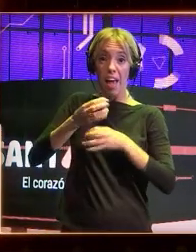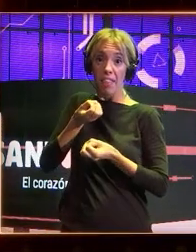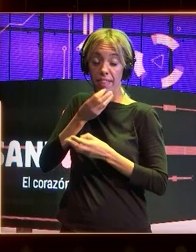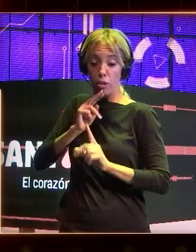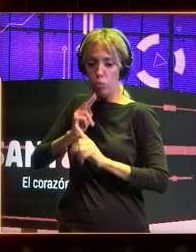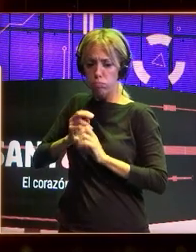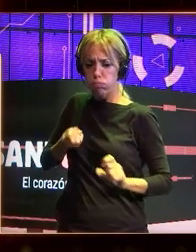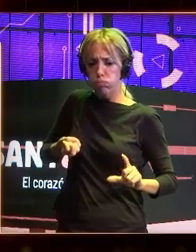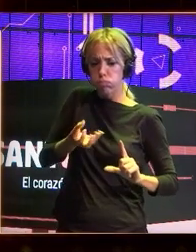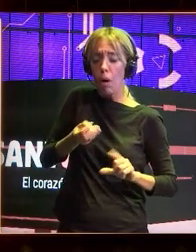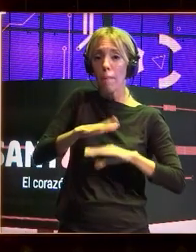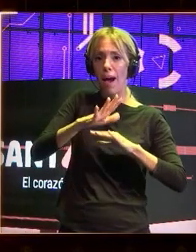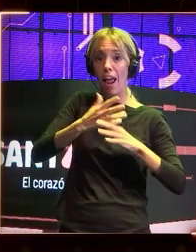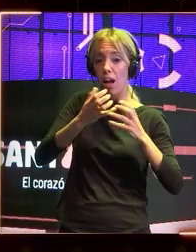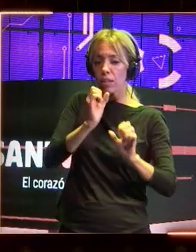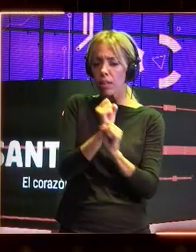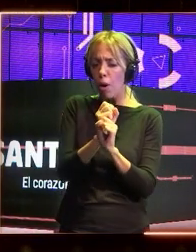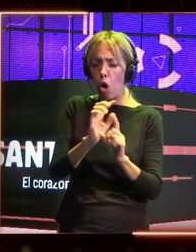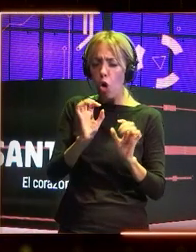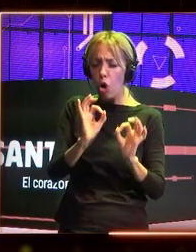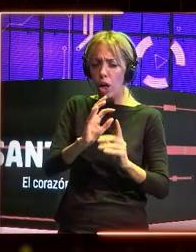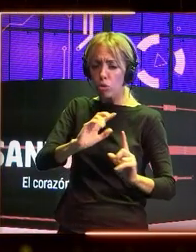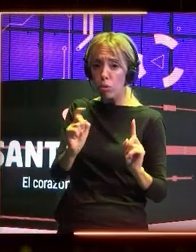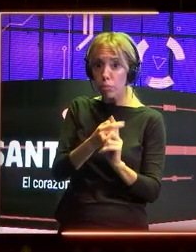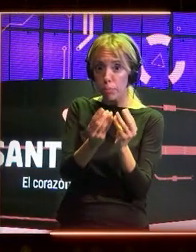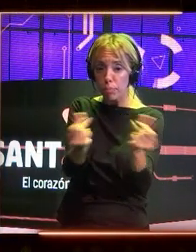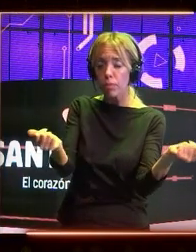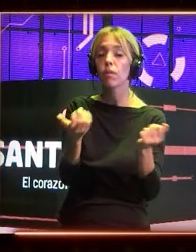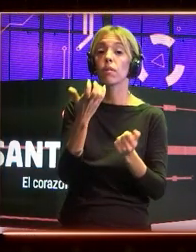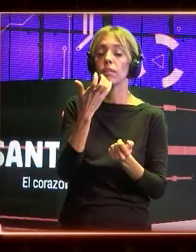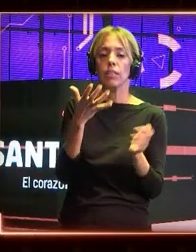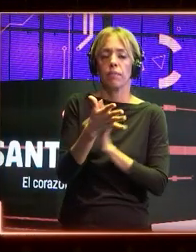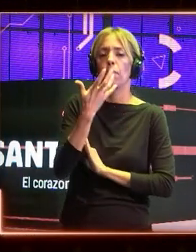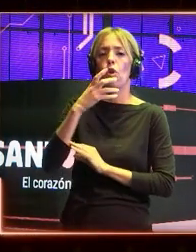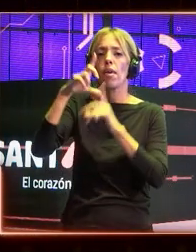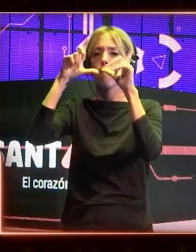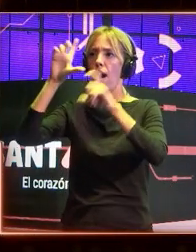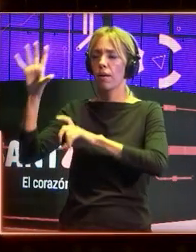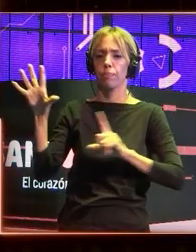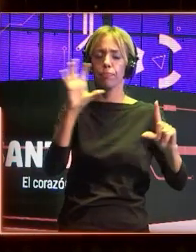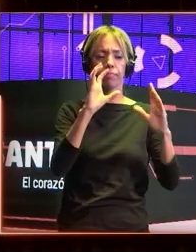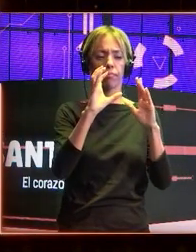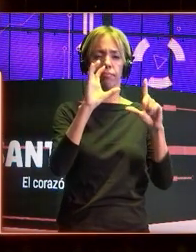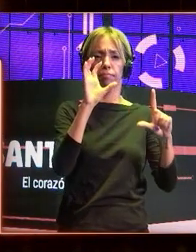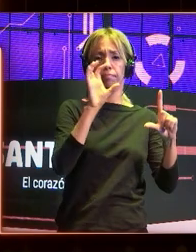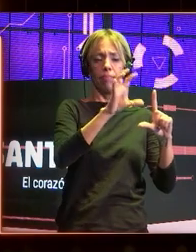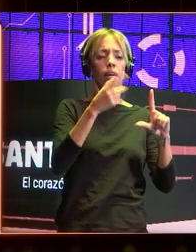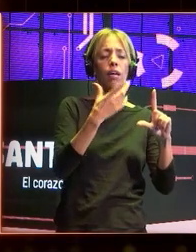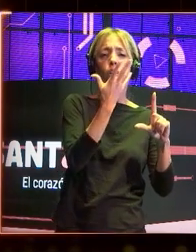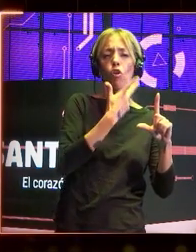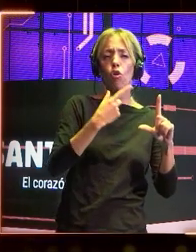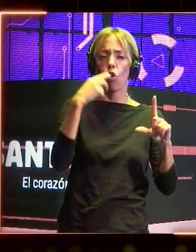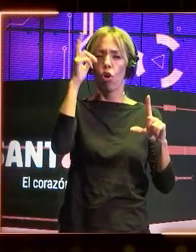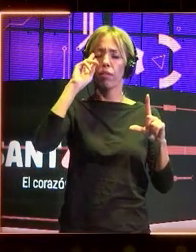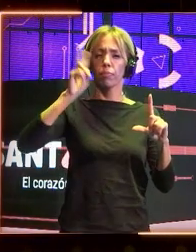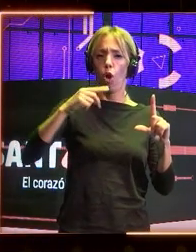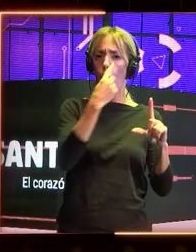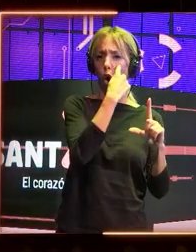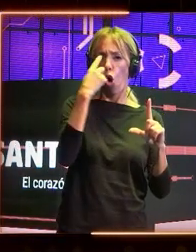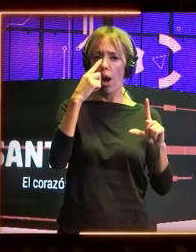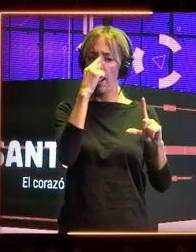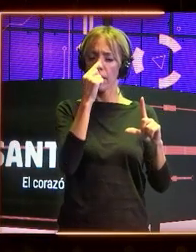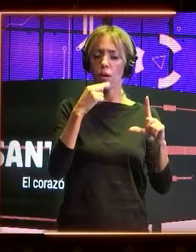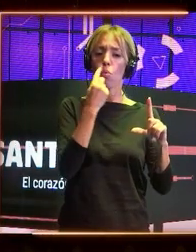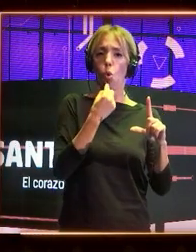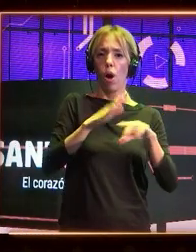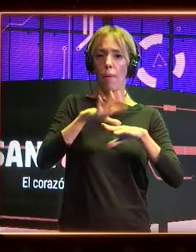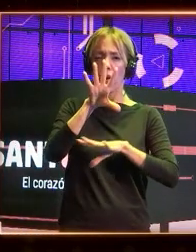dábamos para resolver una tarea concreta Pues en una imagen que reconozca Cuáles son los patrones de los ojos la nariz la boca para poder